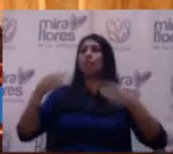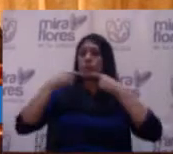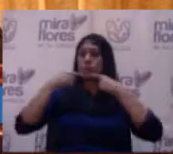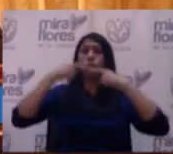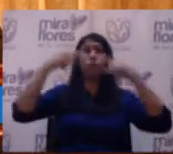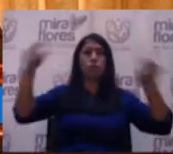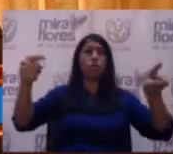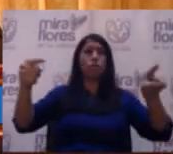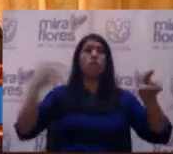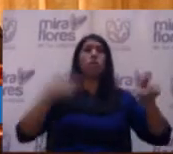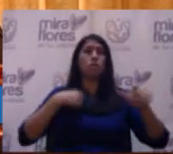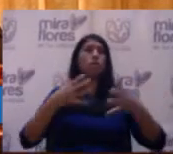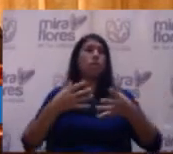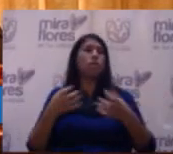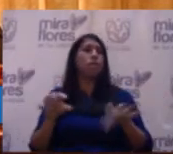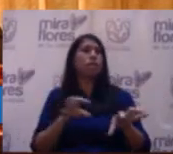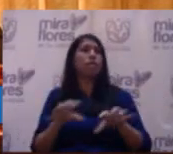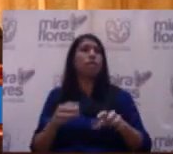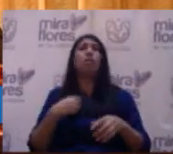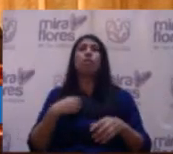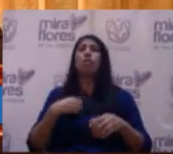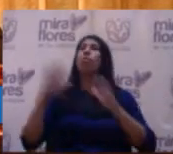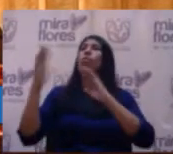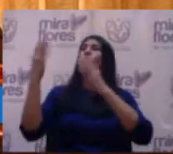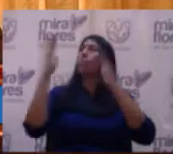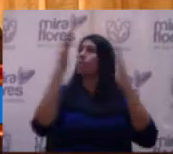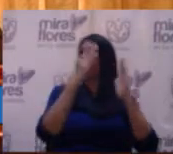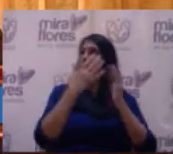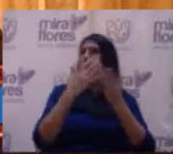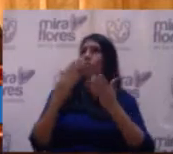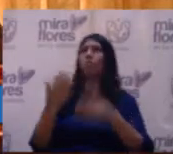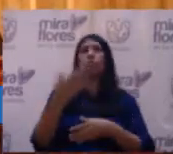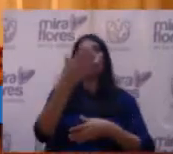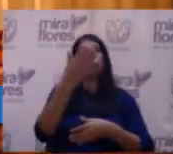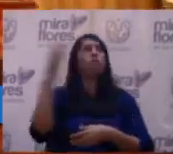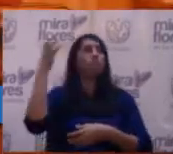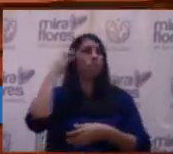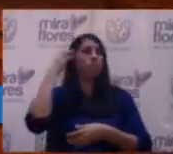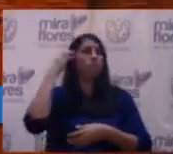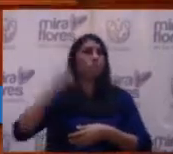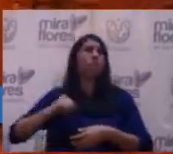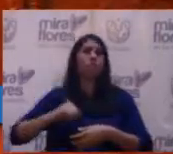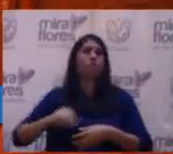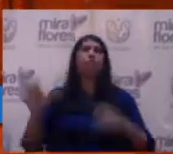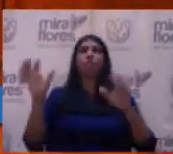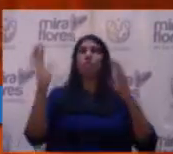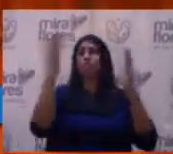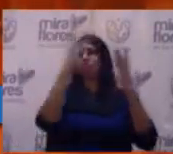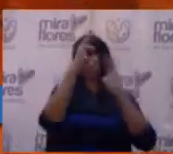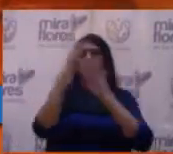quería hacer. Y voy a pedir un aplauso fuerte por nuestra Municipalidad de Miraflores.